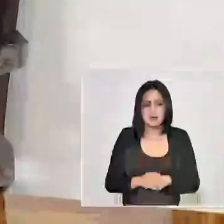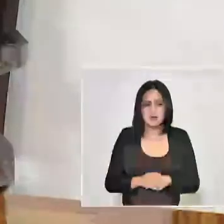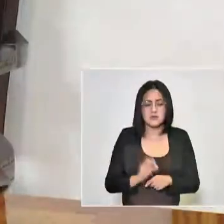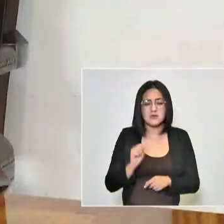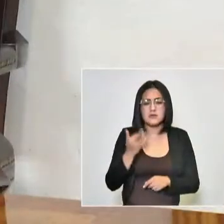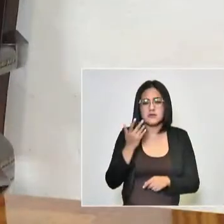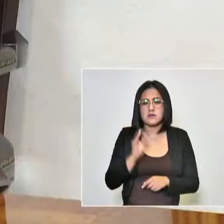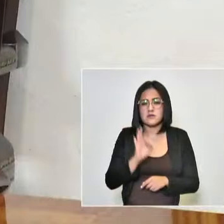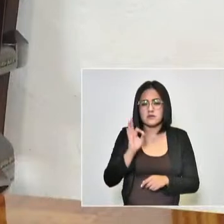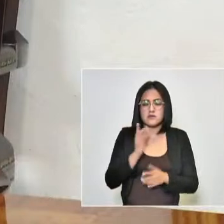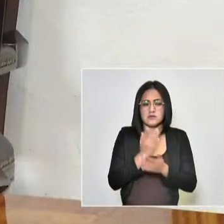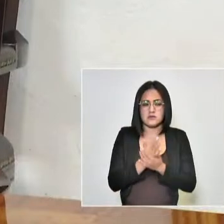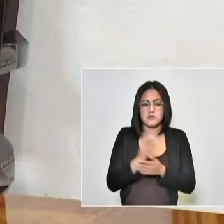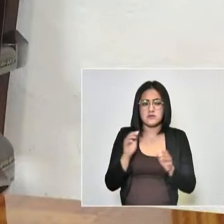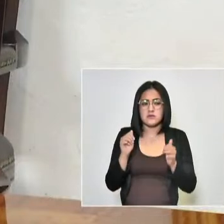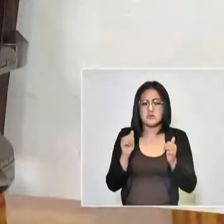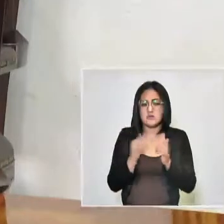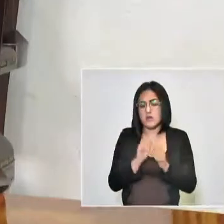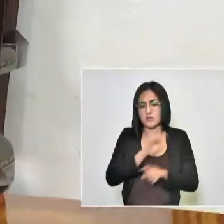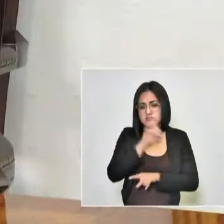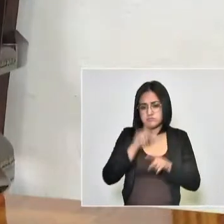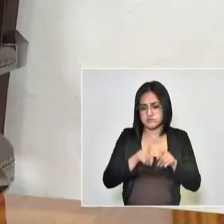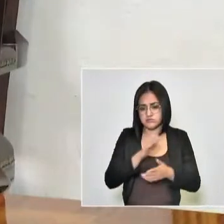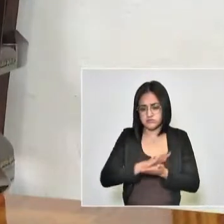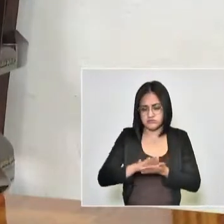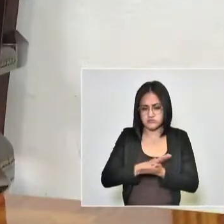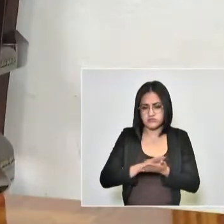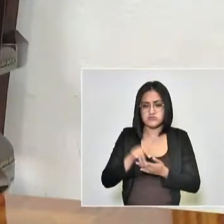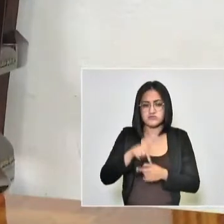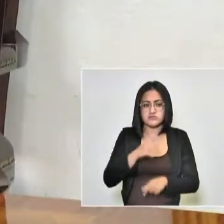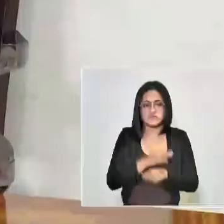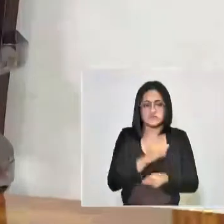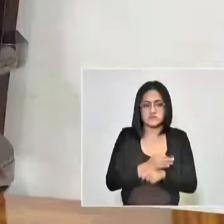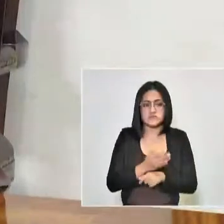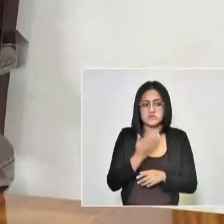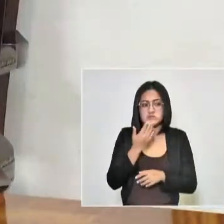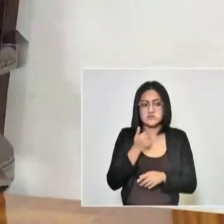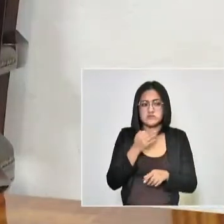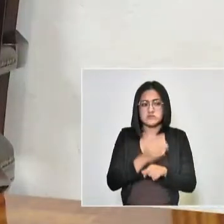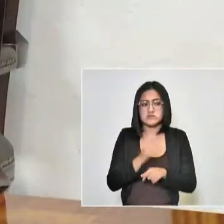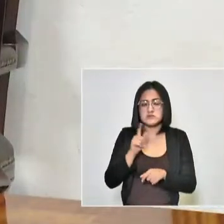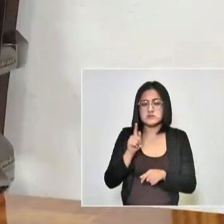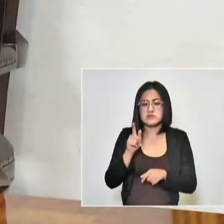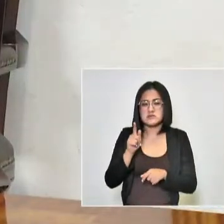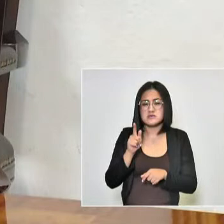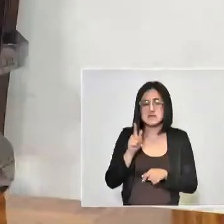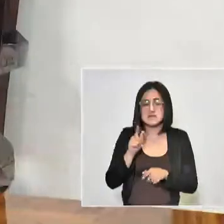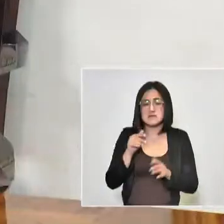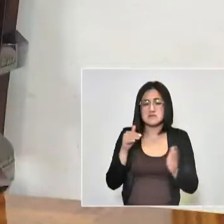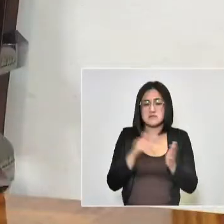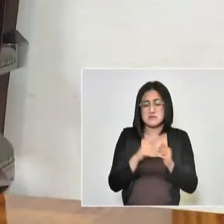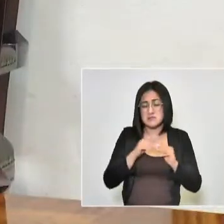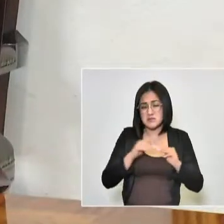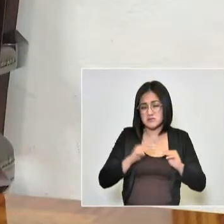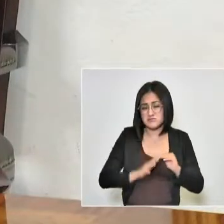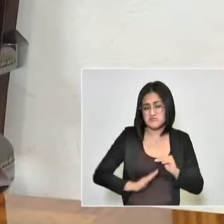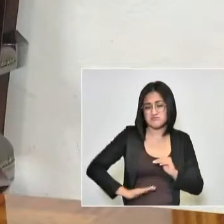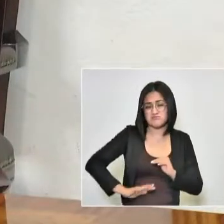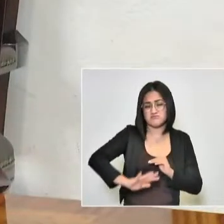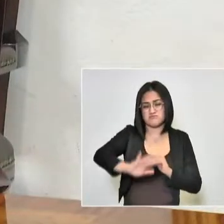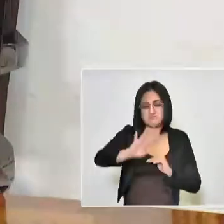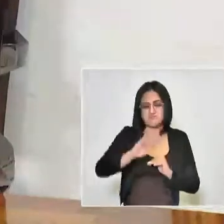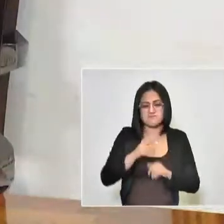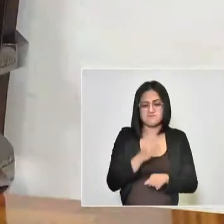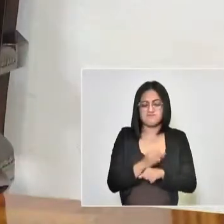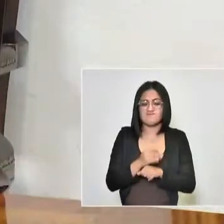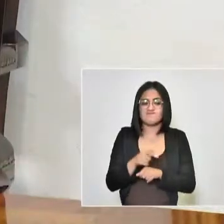El otro 50% ya está totalmente liquidado. Hasta ahorita va una afectación de 70 hectáreas y como se